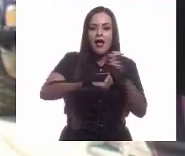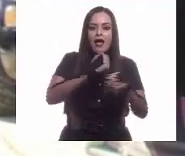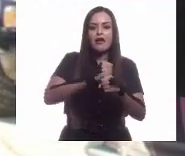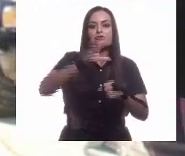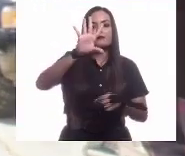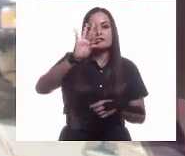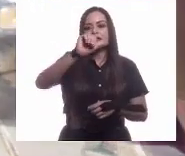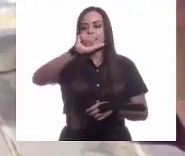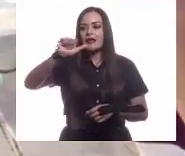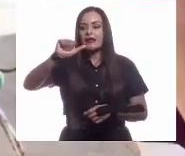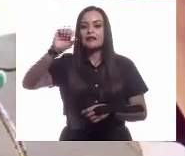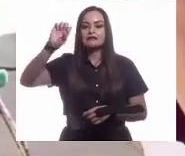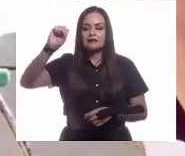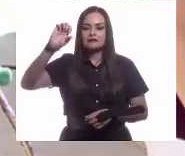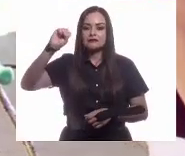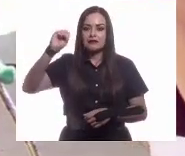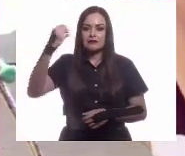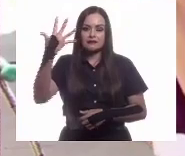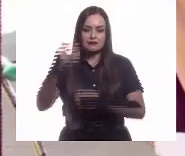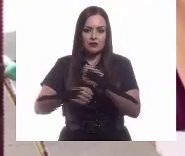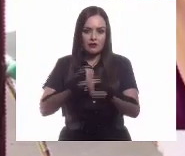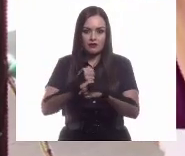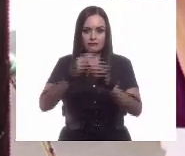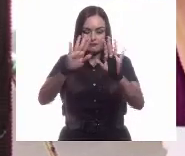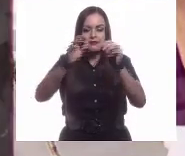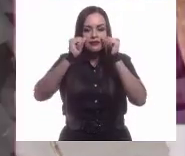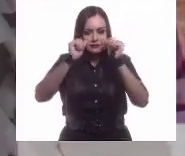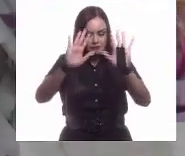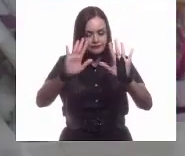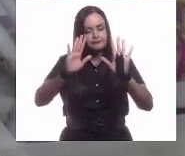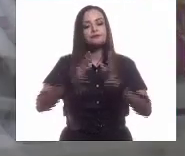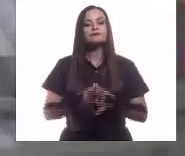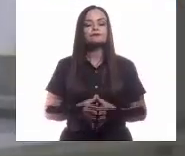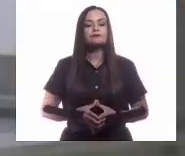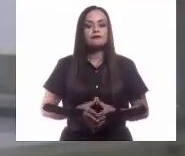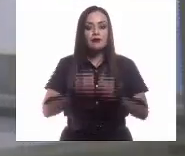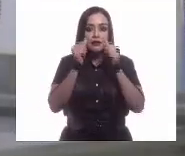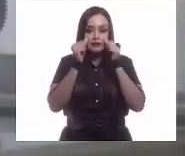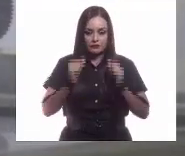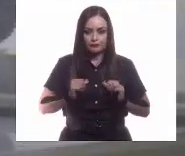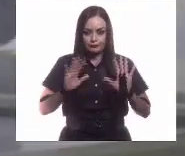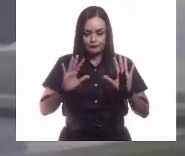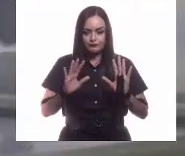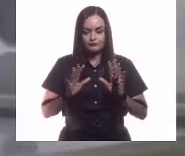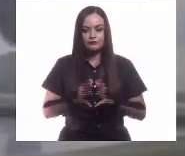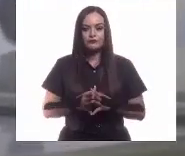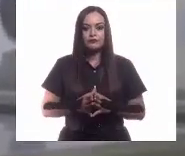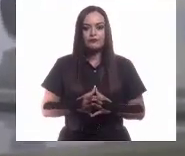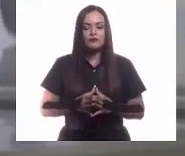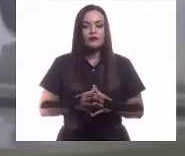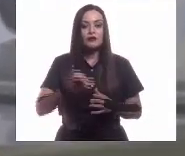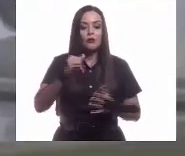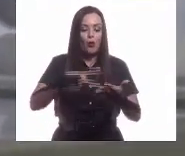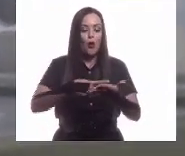edad. Pido su atención. Hemos implementado el proyecto Wolbachia. Es